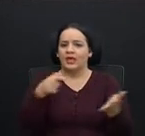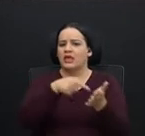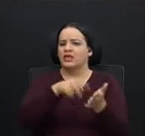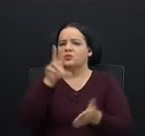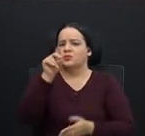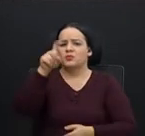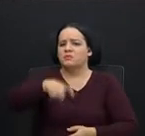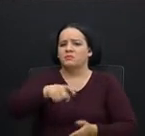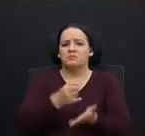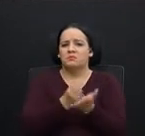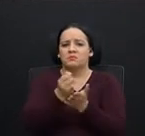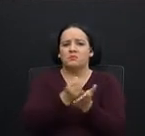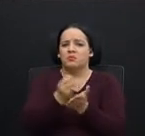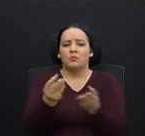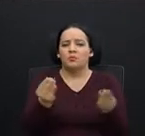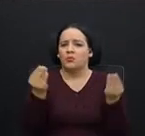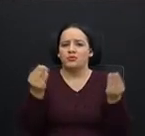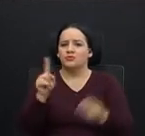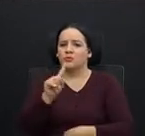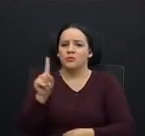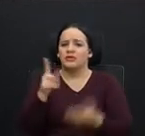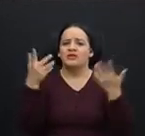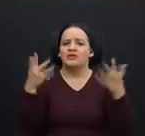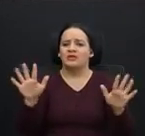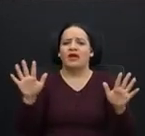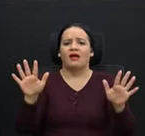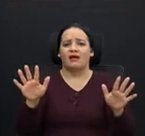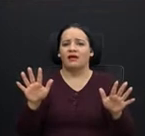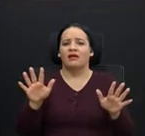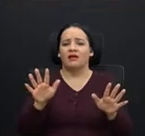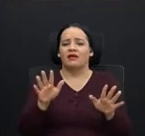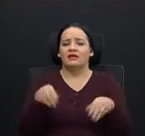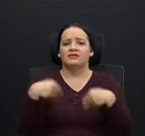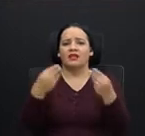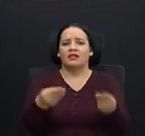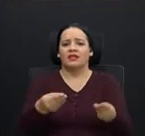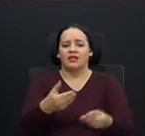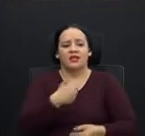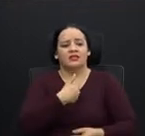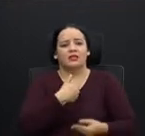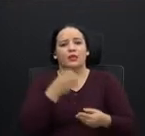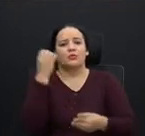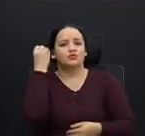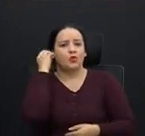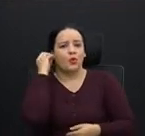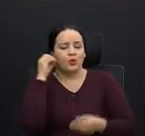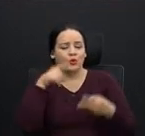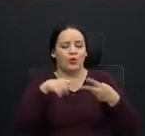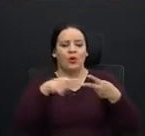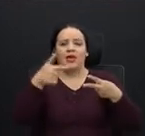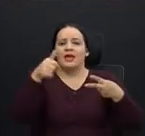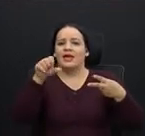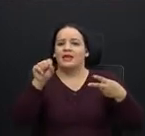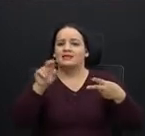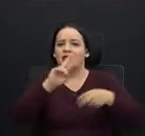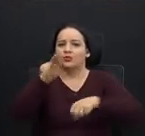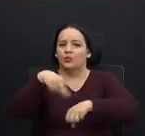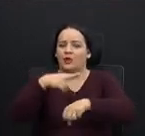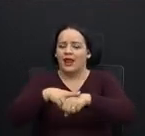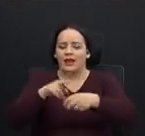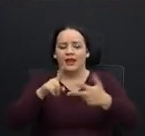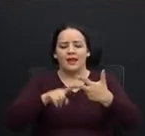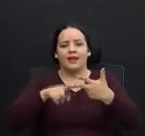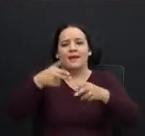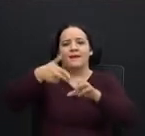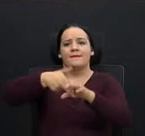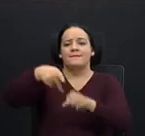mucho, está dada. Tenemos oro, tenemos gas natural, tenemos petróleo,